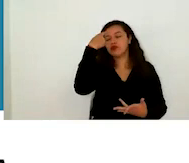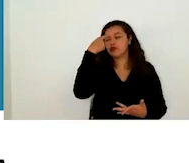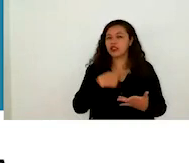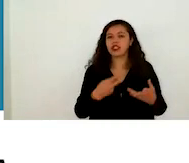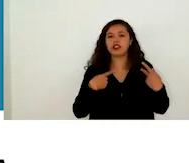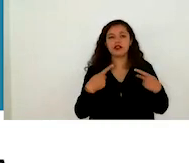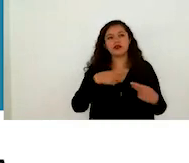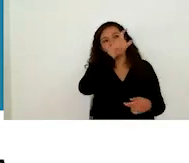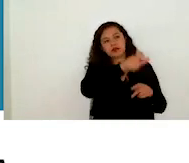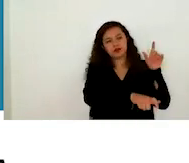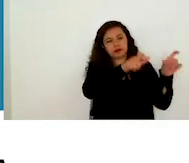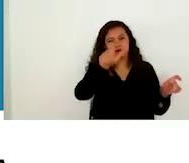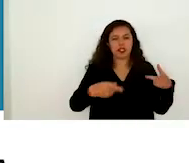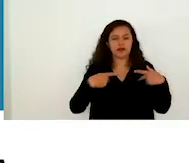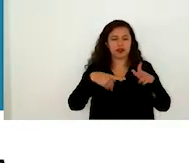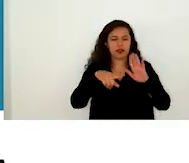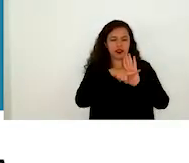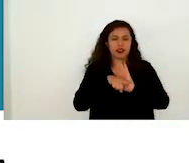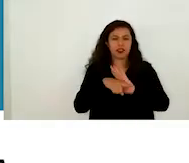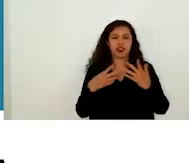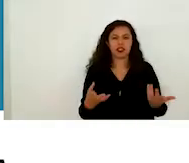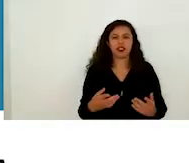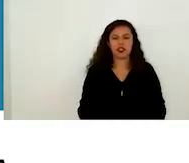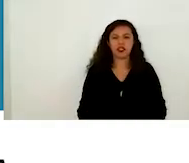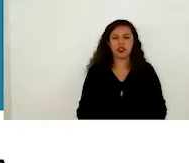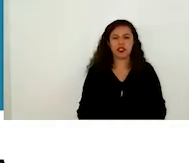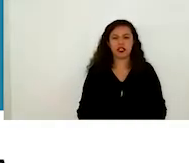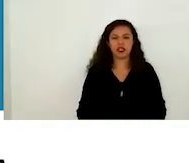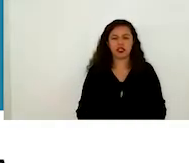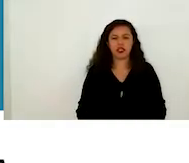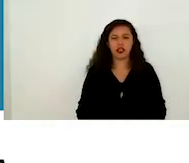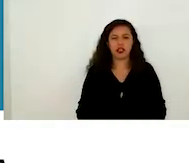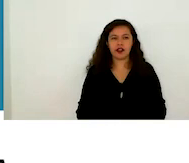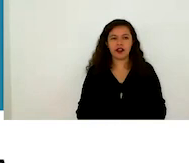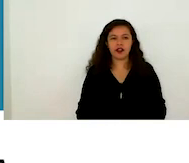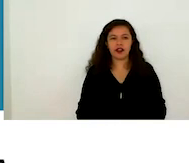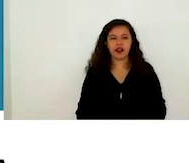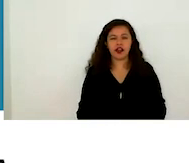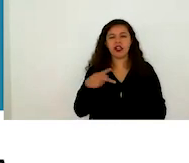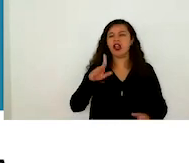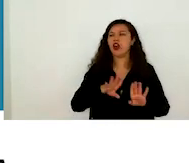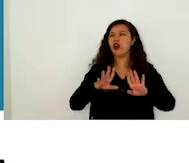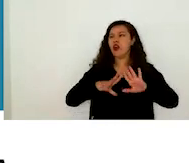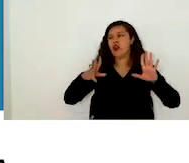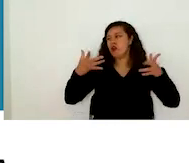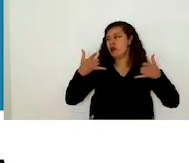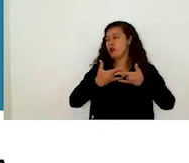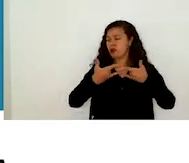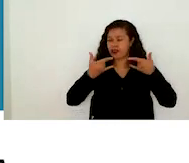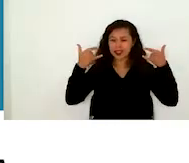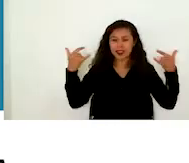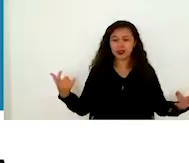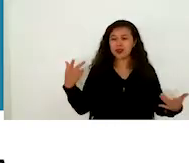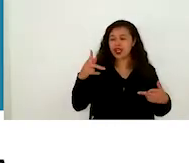persona o de estas personas que no es una que lo pueda asegurar si esas cargas de vivencia